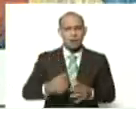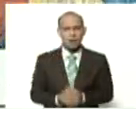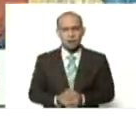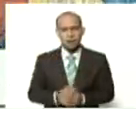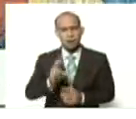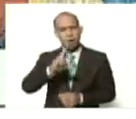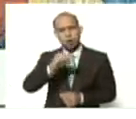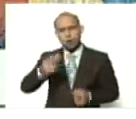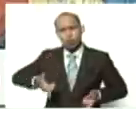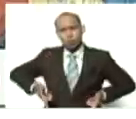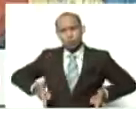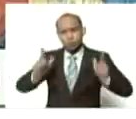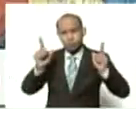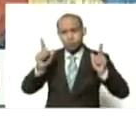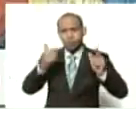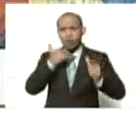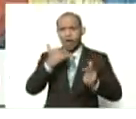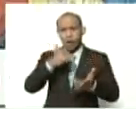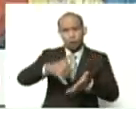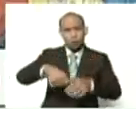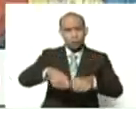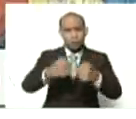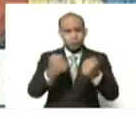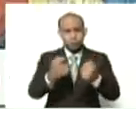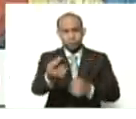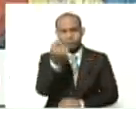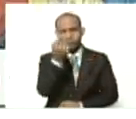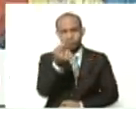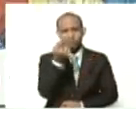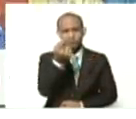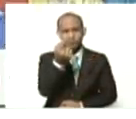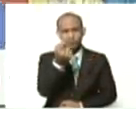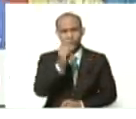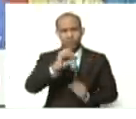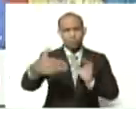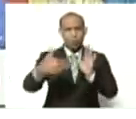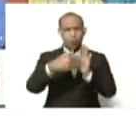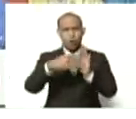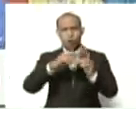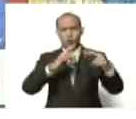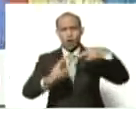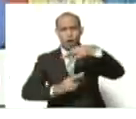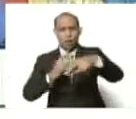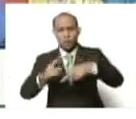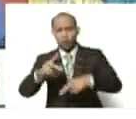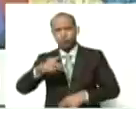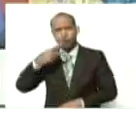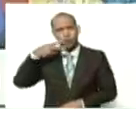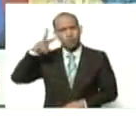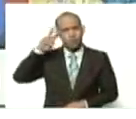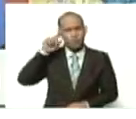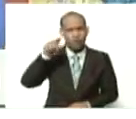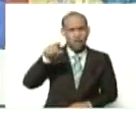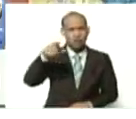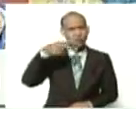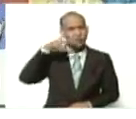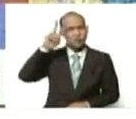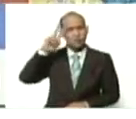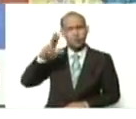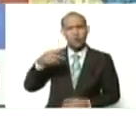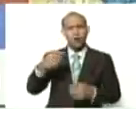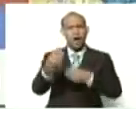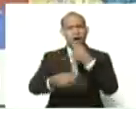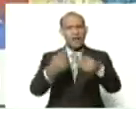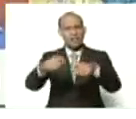No permitir ni una fisura de la contrarrevolución ni de los traidores, porque los traidores tratan de crear